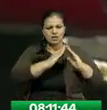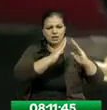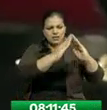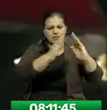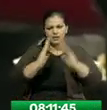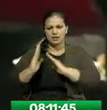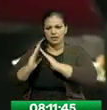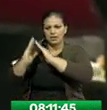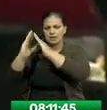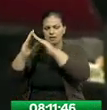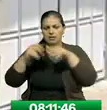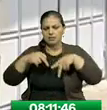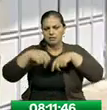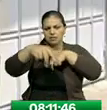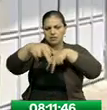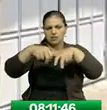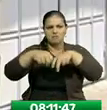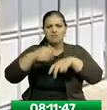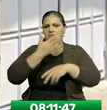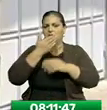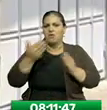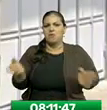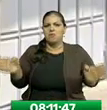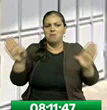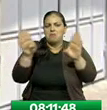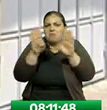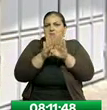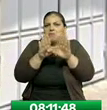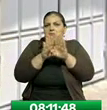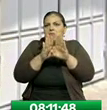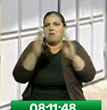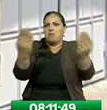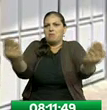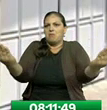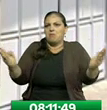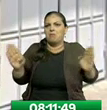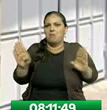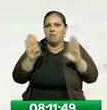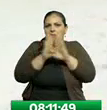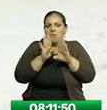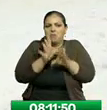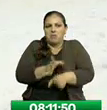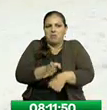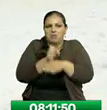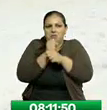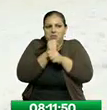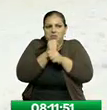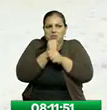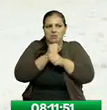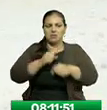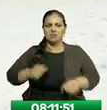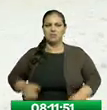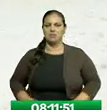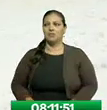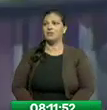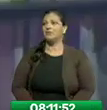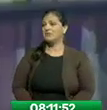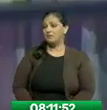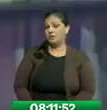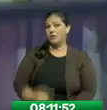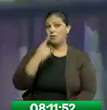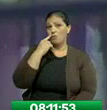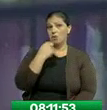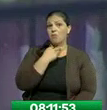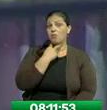vehículos parqueados, sino además pretenden ingresar en domicilios. Porque ya me han robado el carro y me han robado